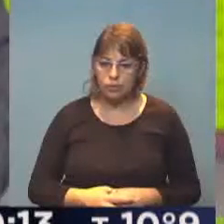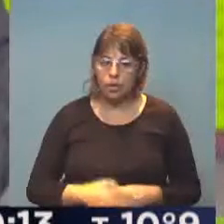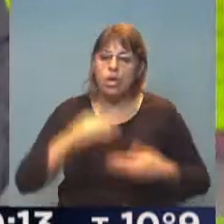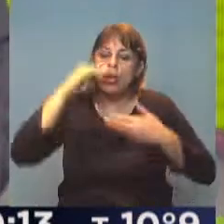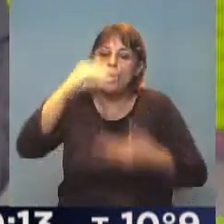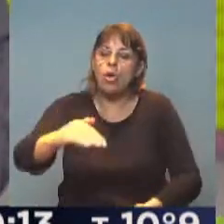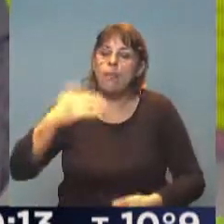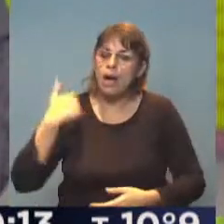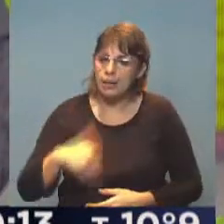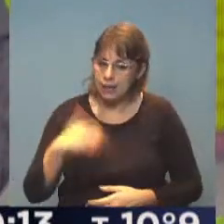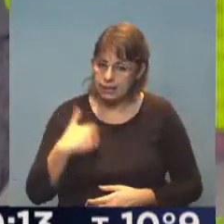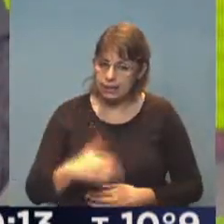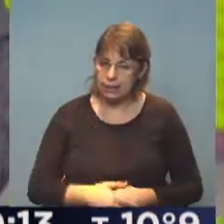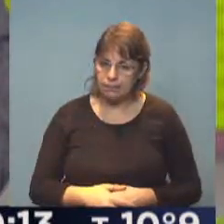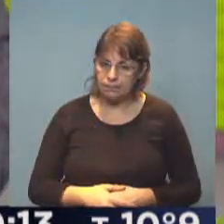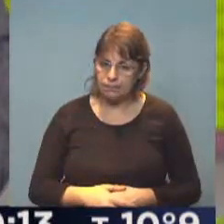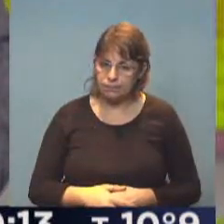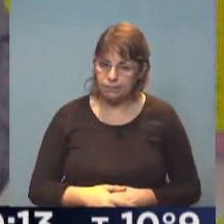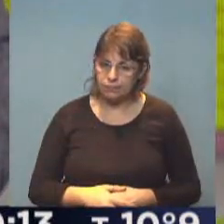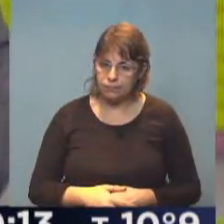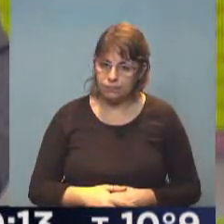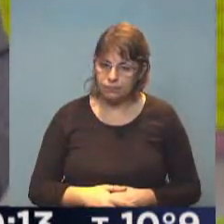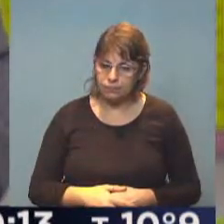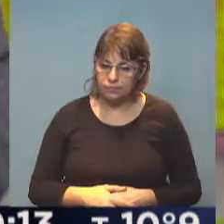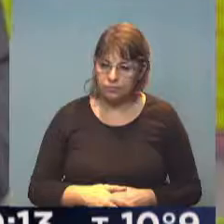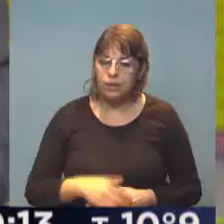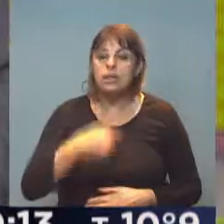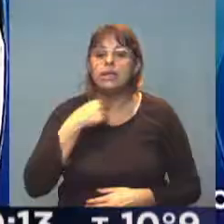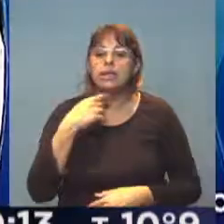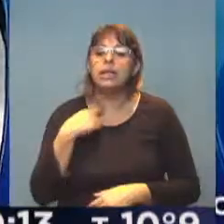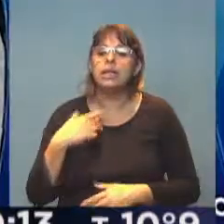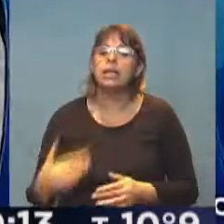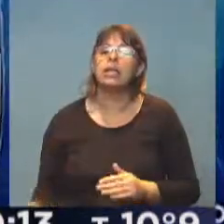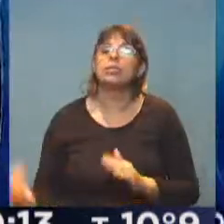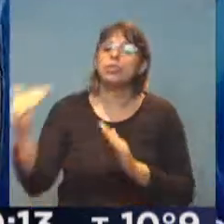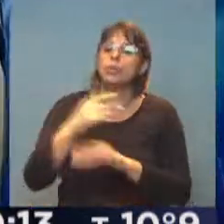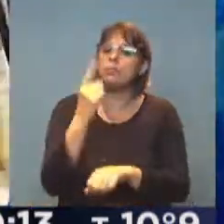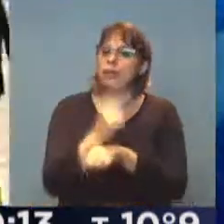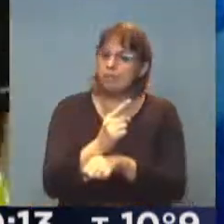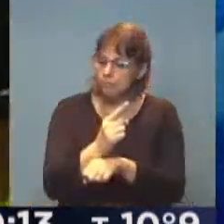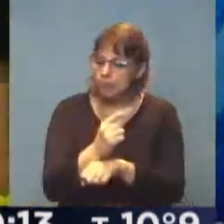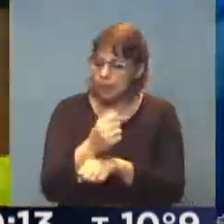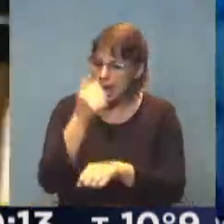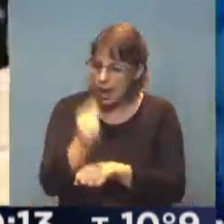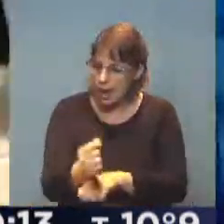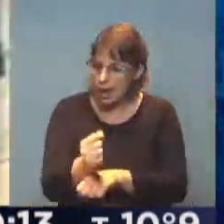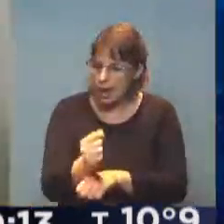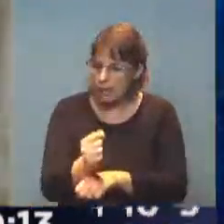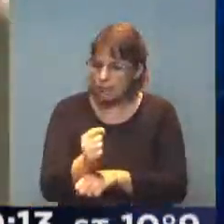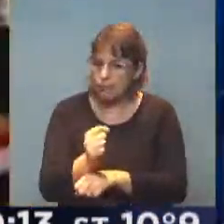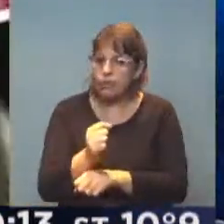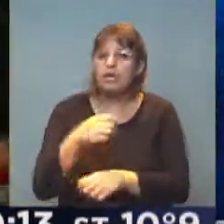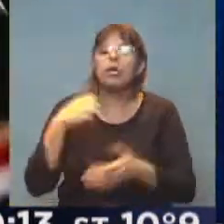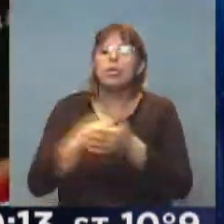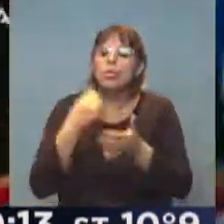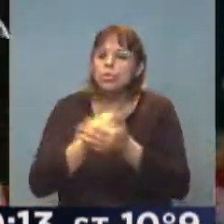Copa Argentina, bueno, justamente los que están para subir a la primera división en la B Nacional, los que están peleando detrás de